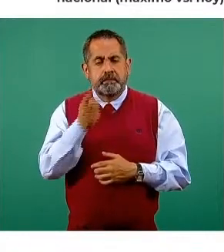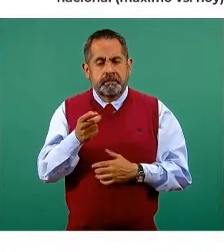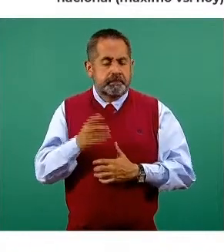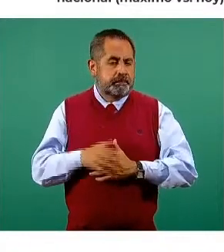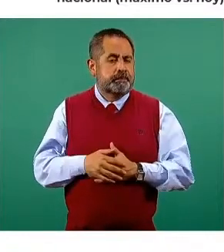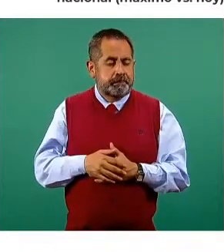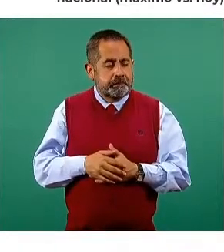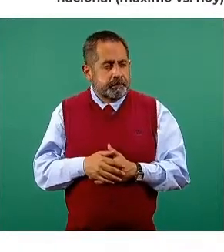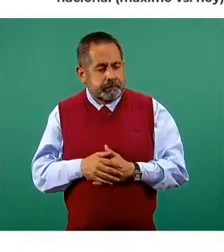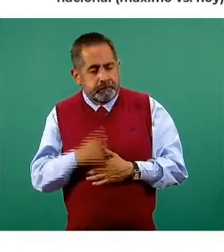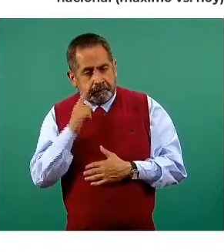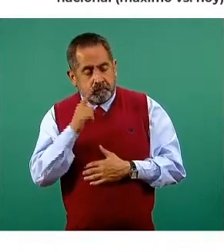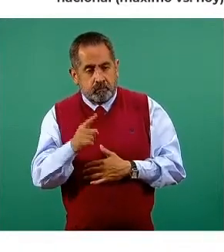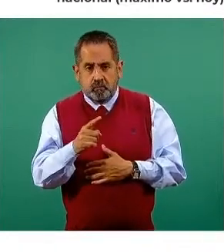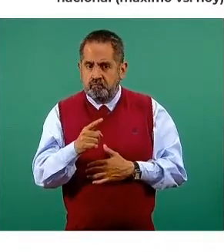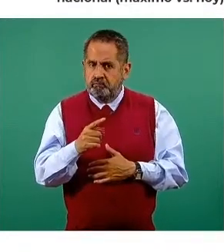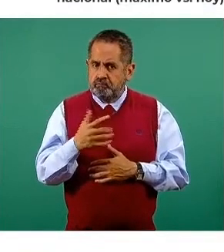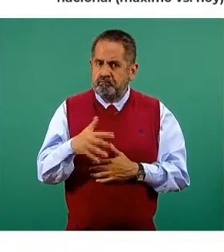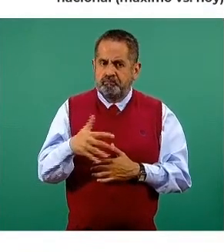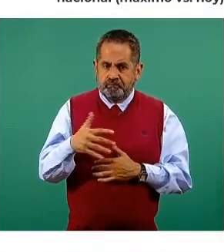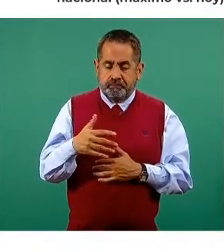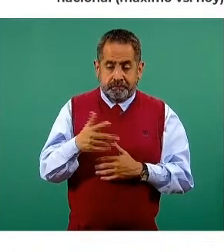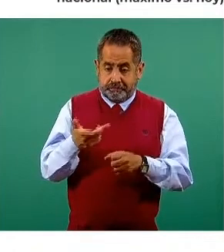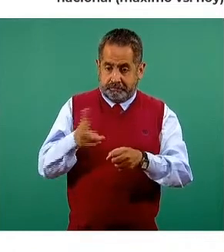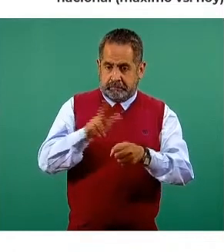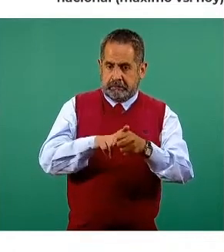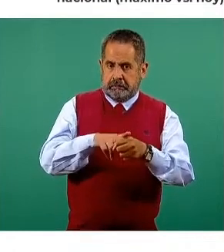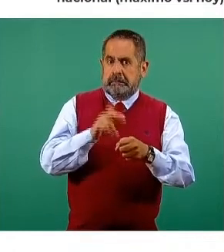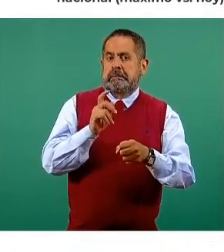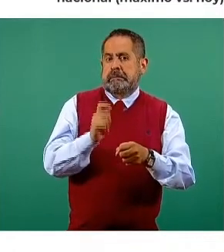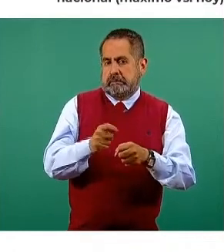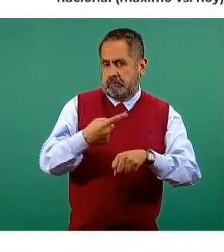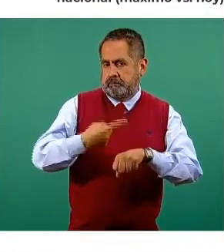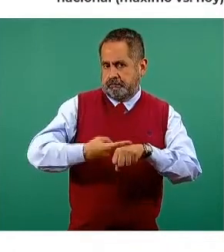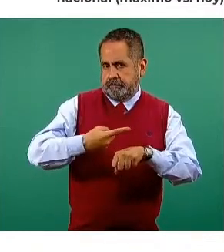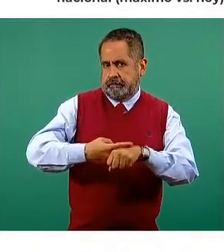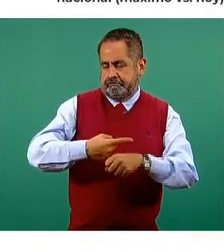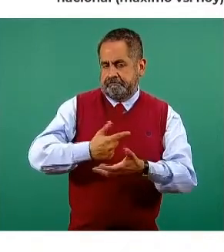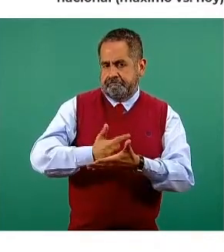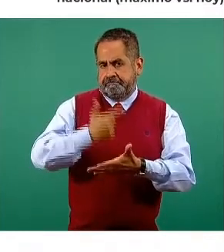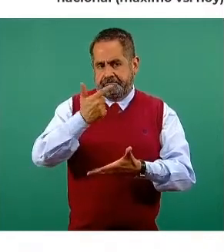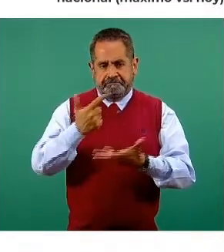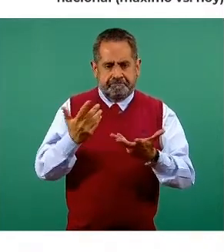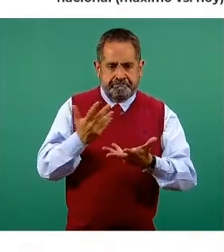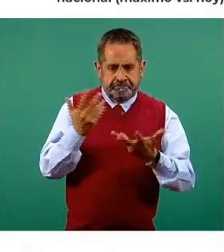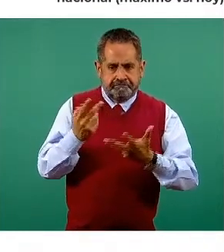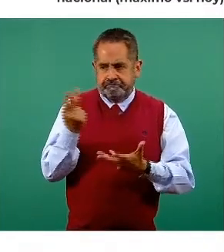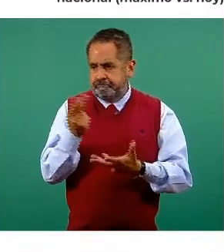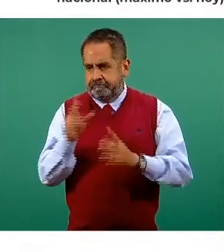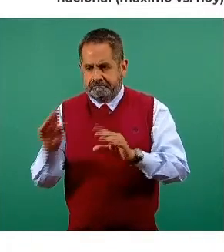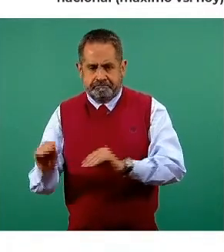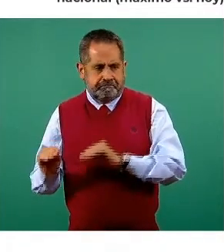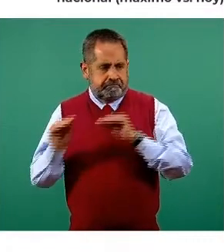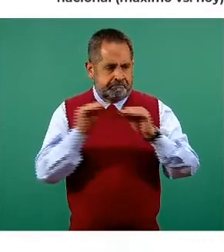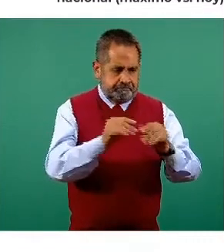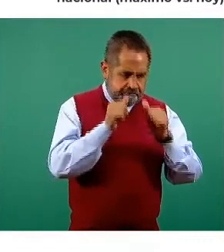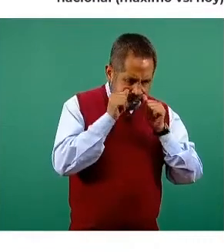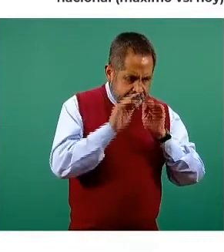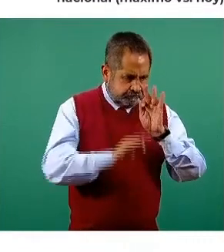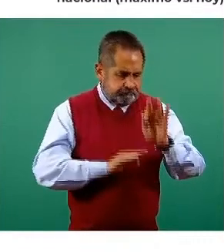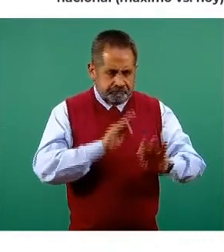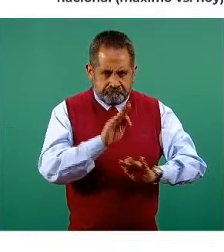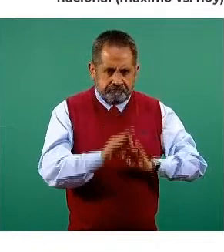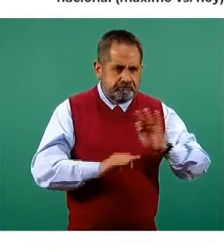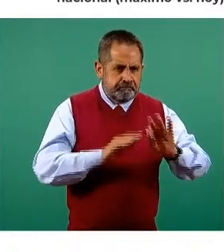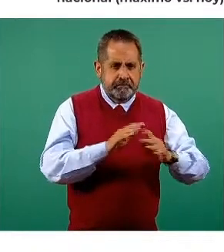de una situación crucial en las personas que cursan con la enfermedad y que requieren solicitar atención médica, la